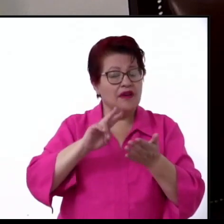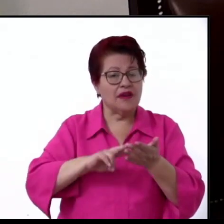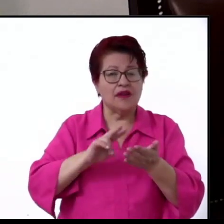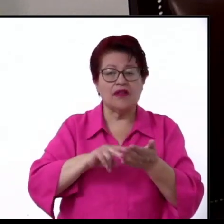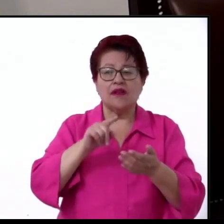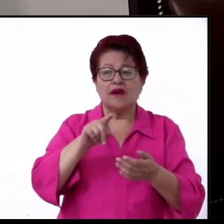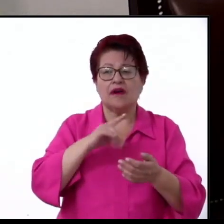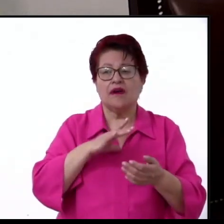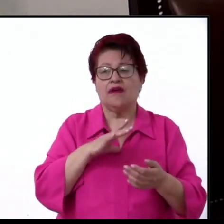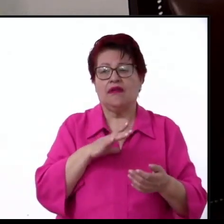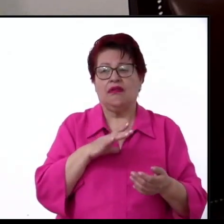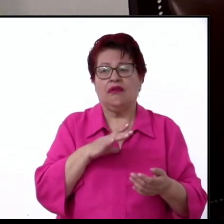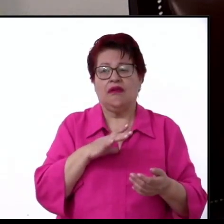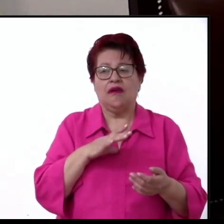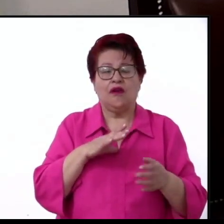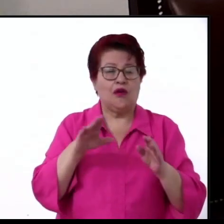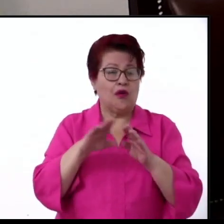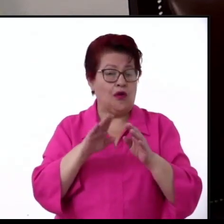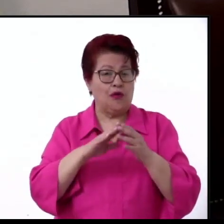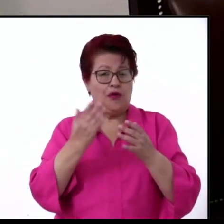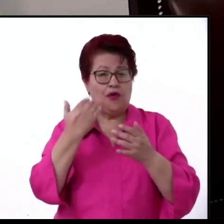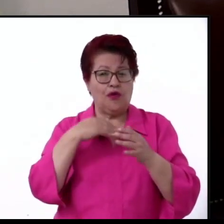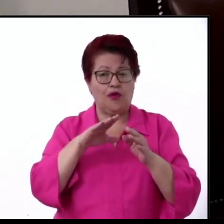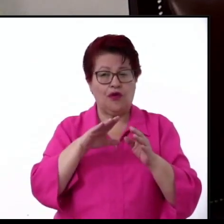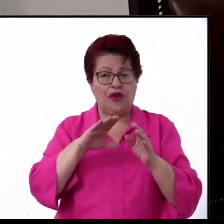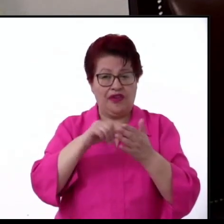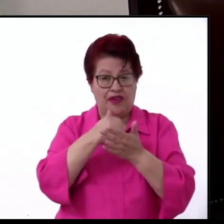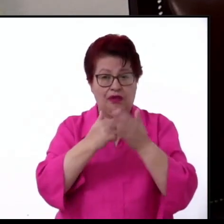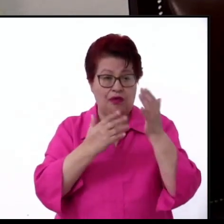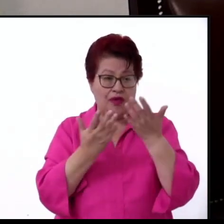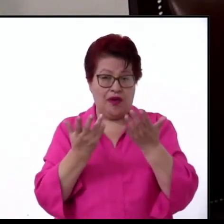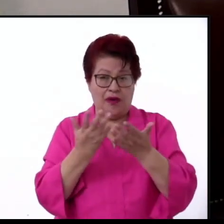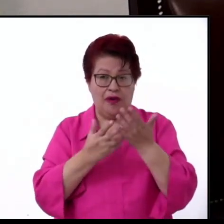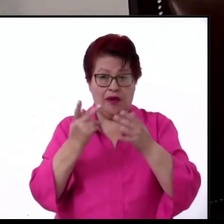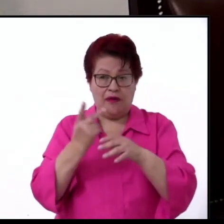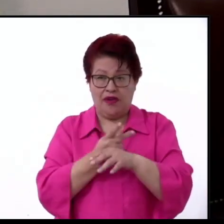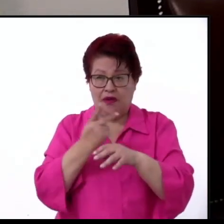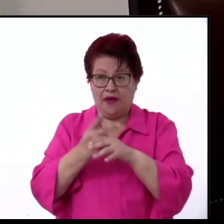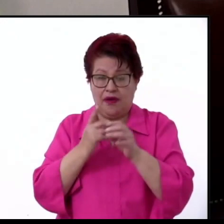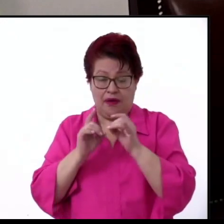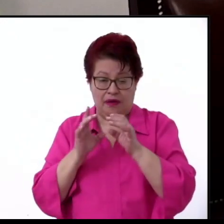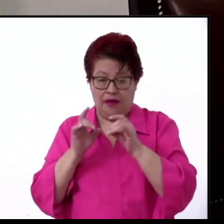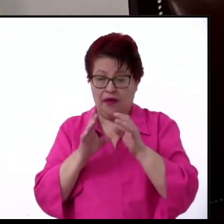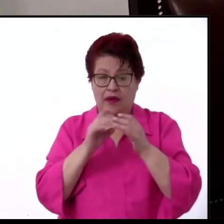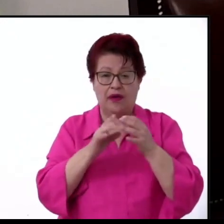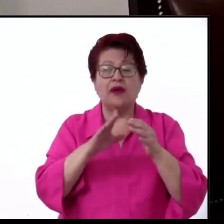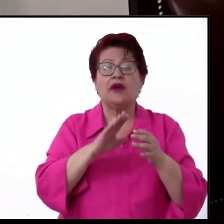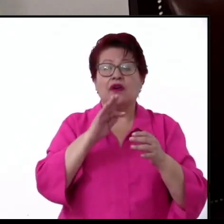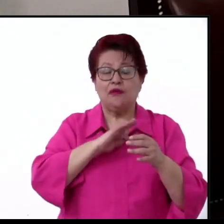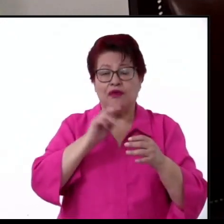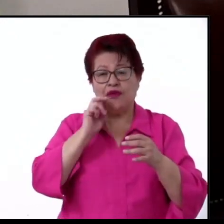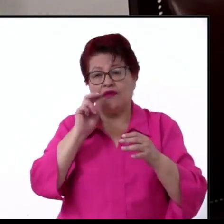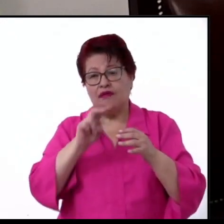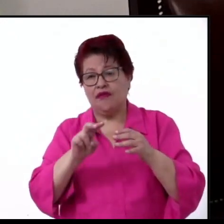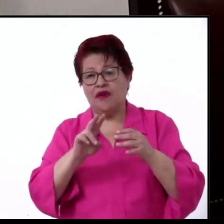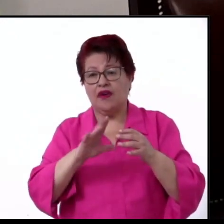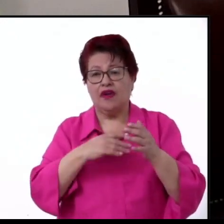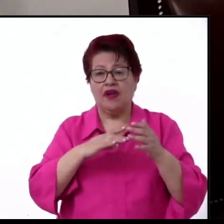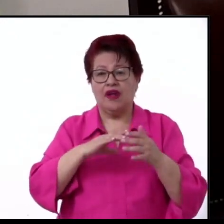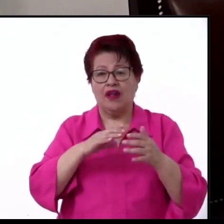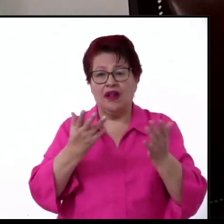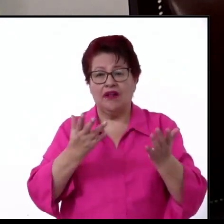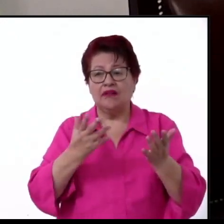que como iba esta ciudad y lo palpable que era el